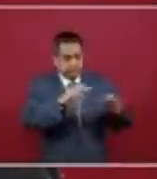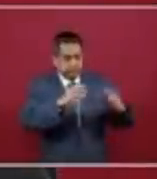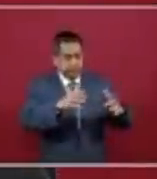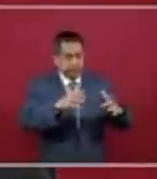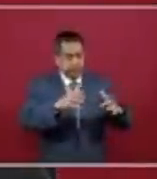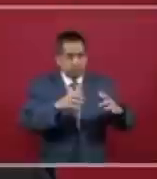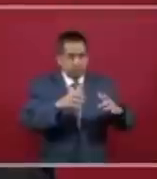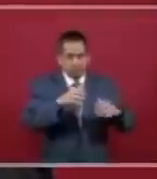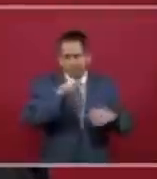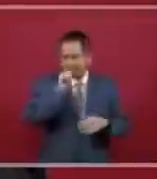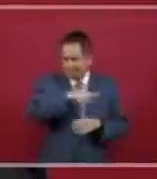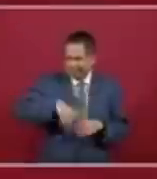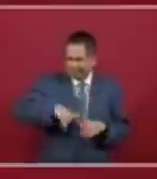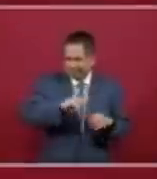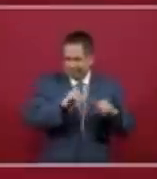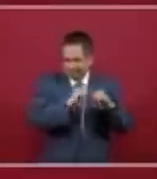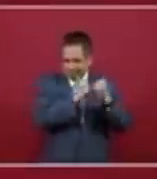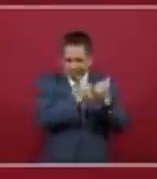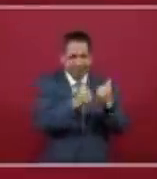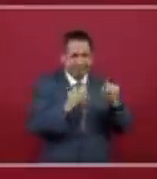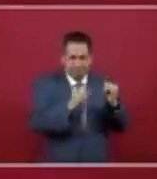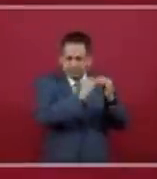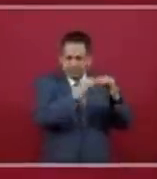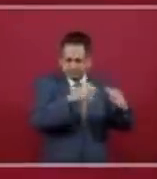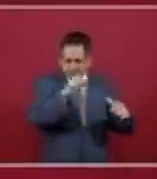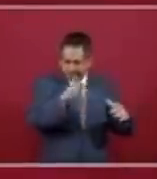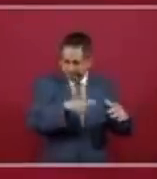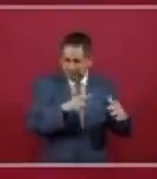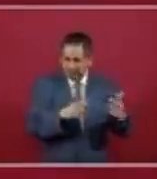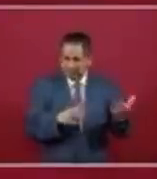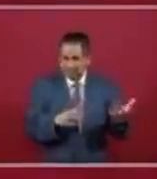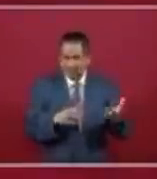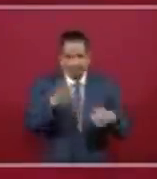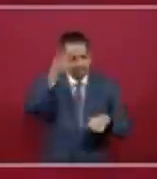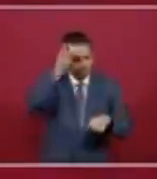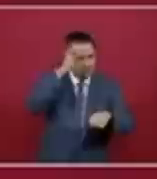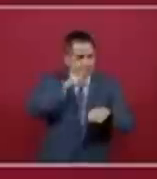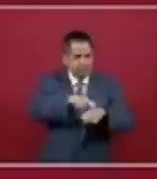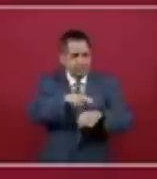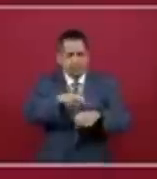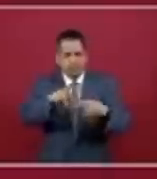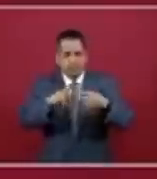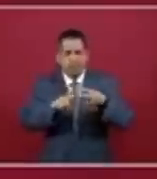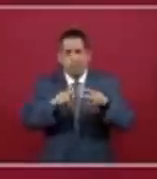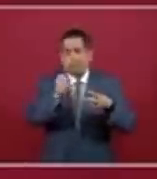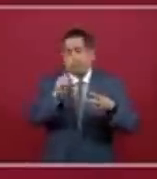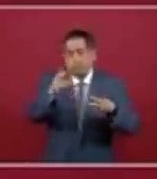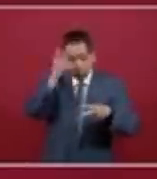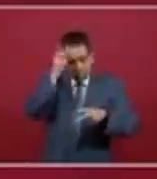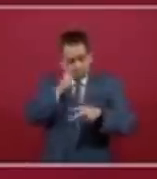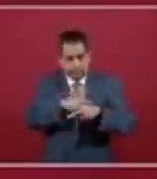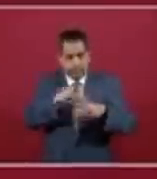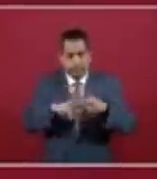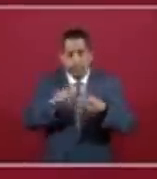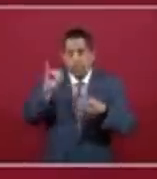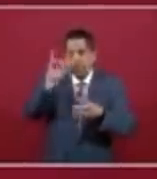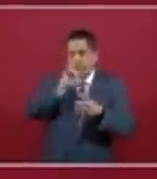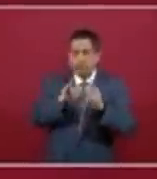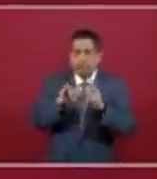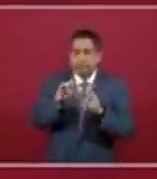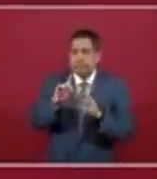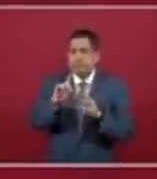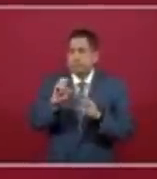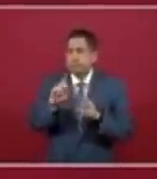organismo de este tipo, director general, subdirector, jefe de departamento,